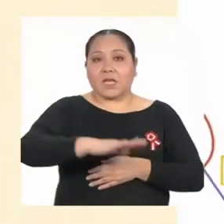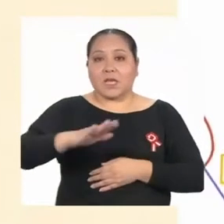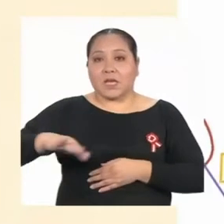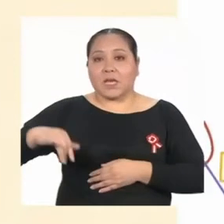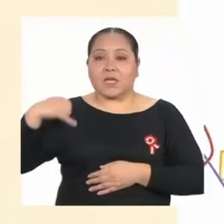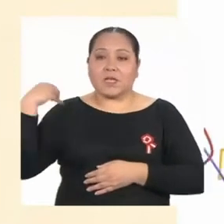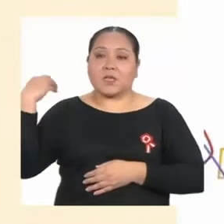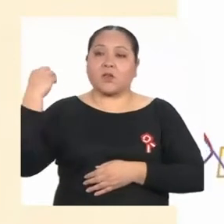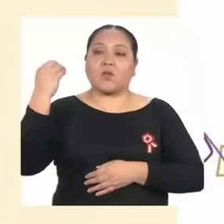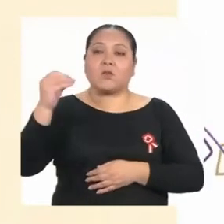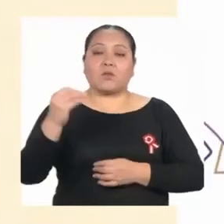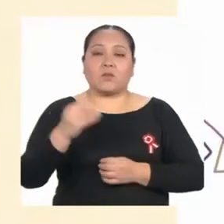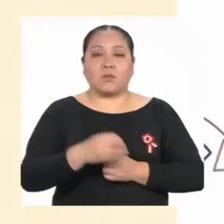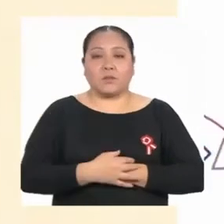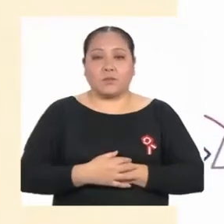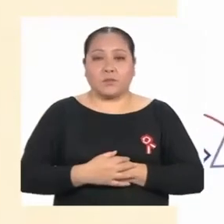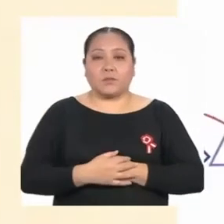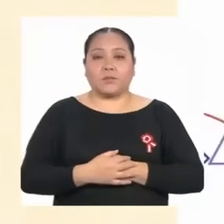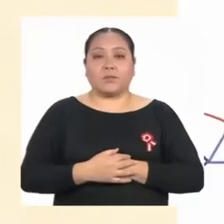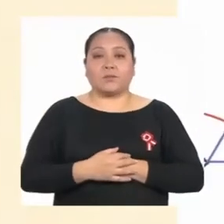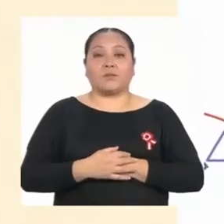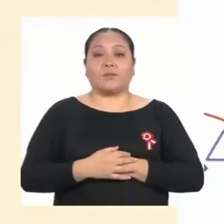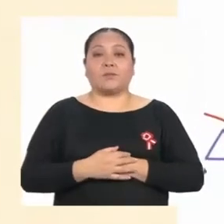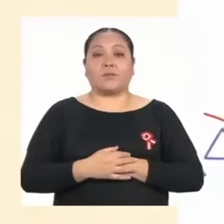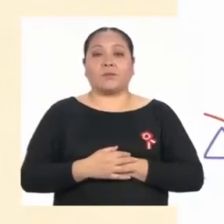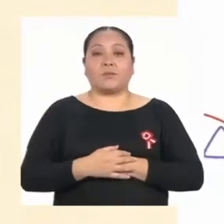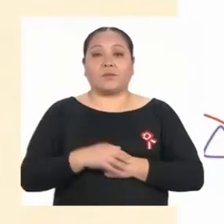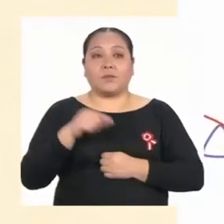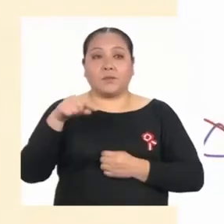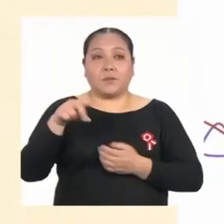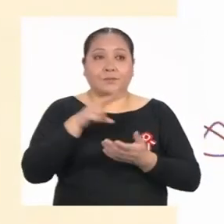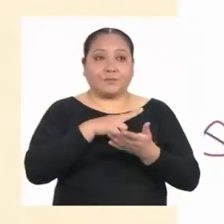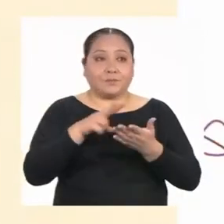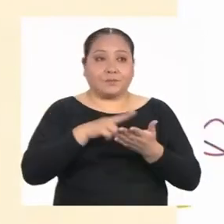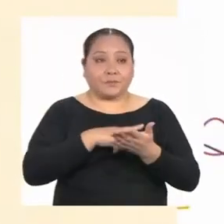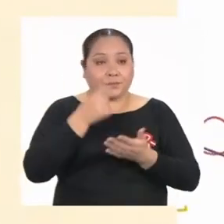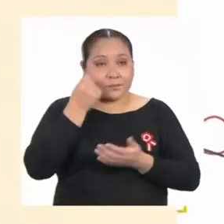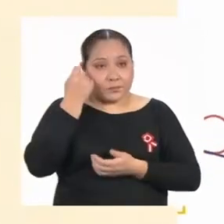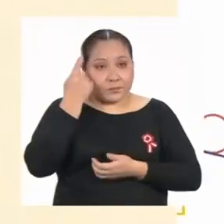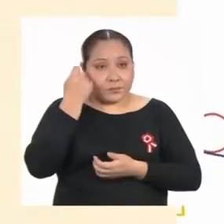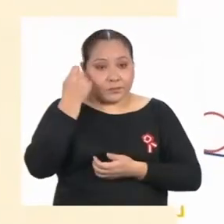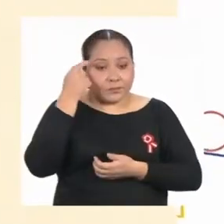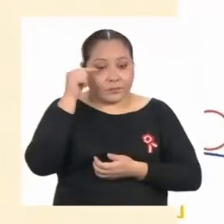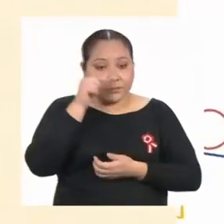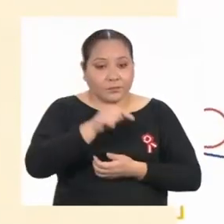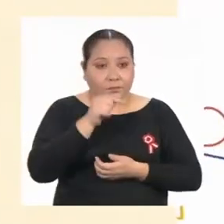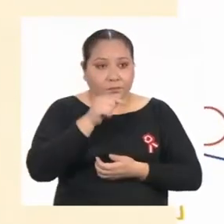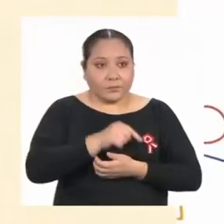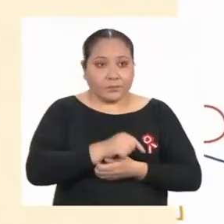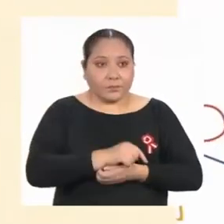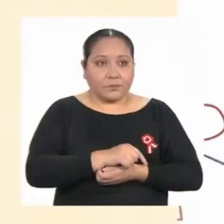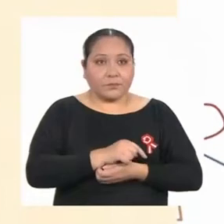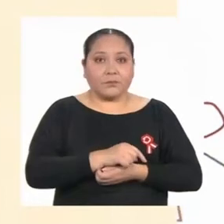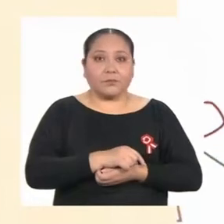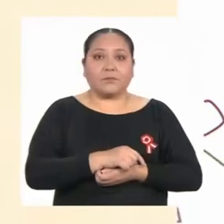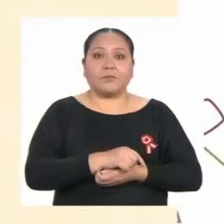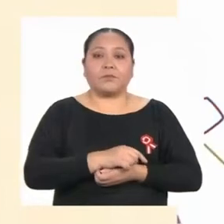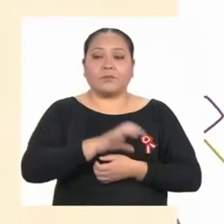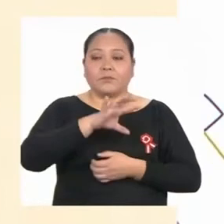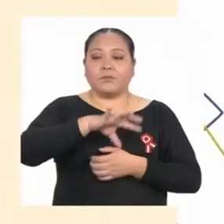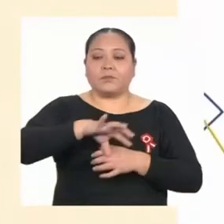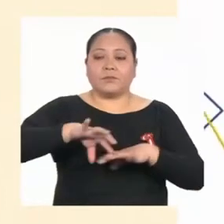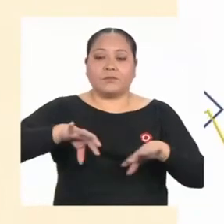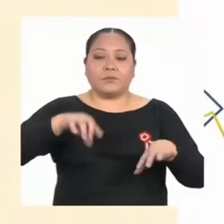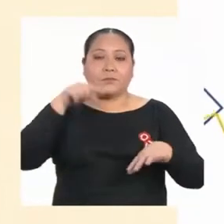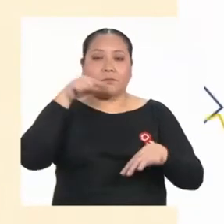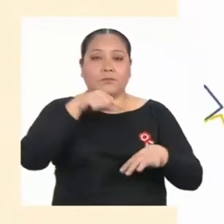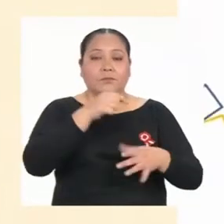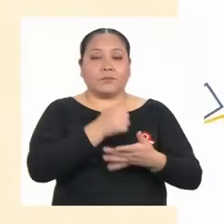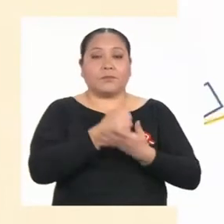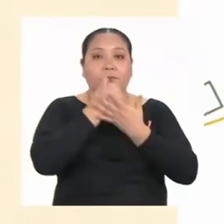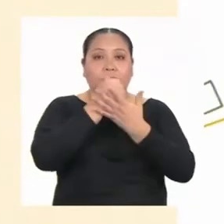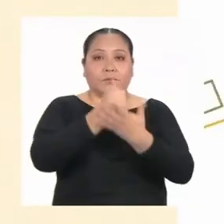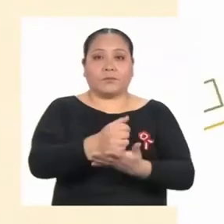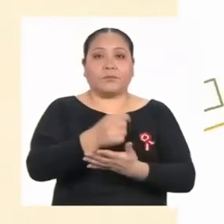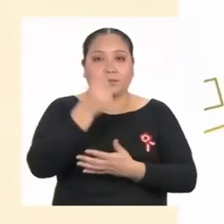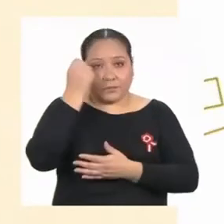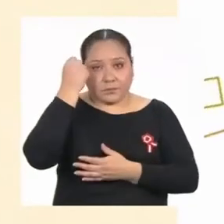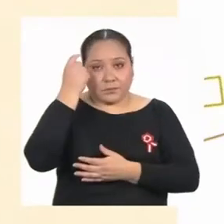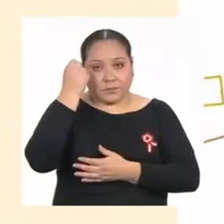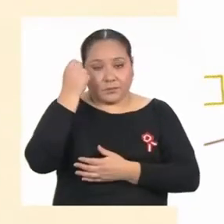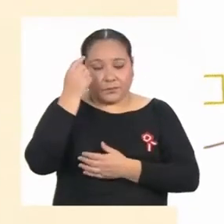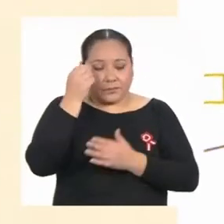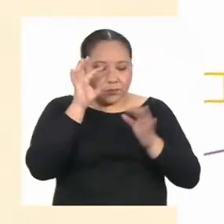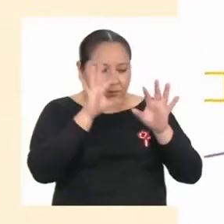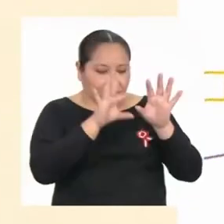y adolescencia. La lectura y comprensión de los textos servirá para ayudarnos a